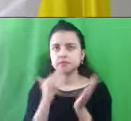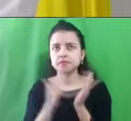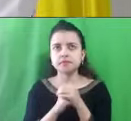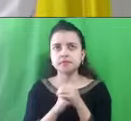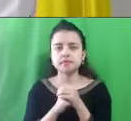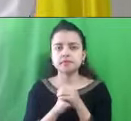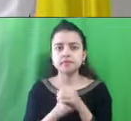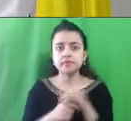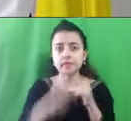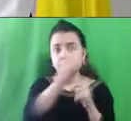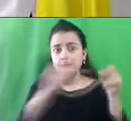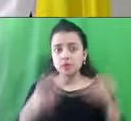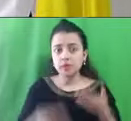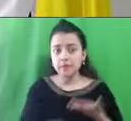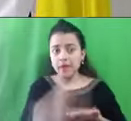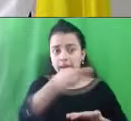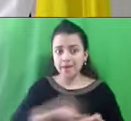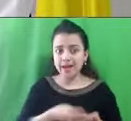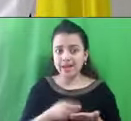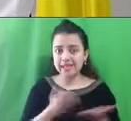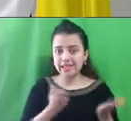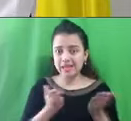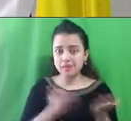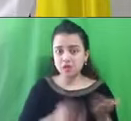varias funciones, de varios